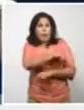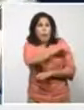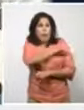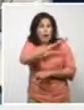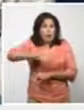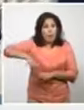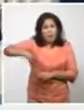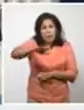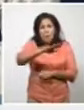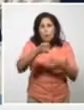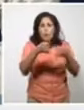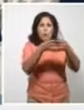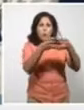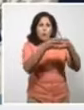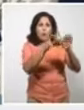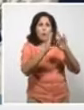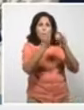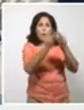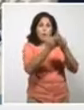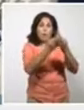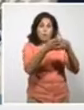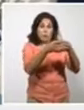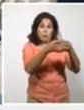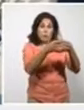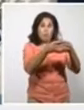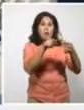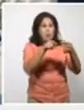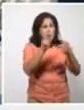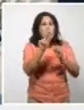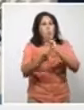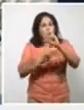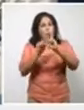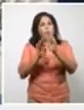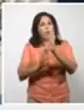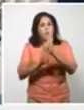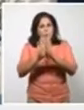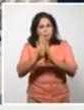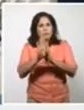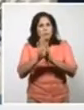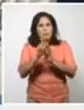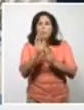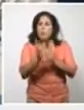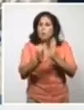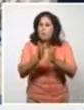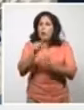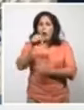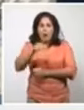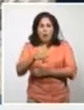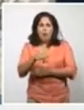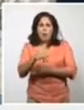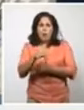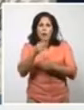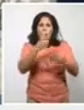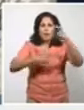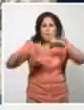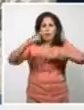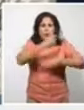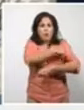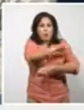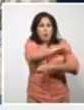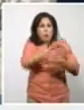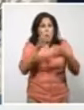hacen en grupos de población. Y eso va marchando. Va marchando uno que se está haciendo con